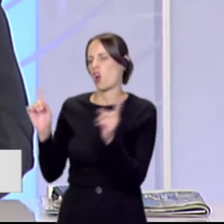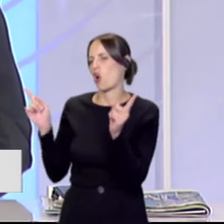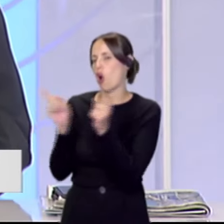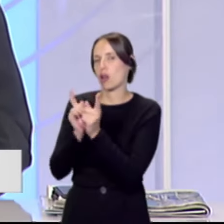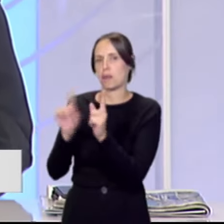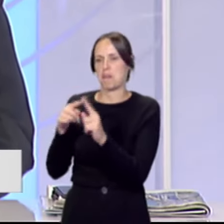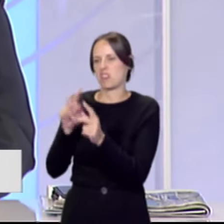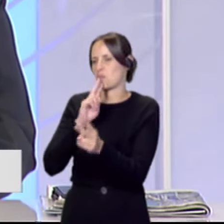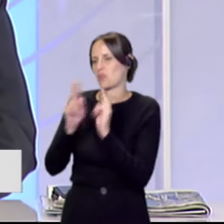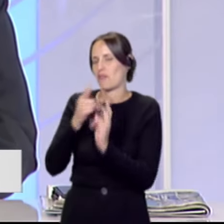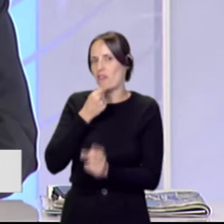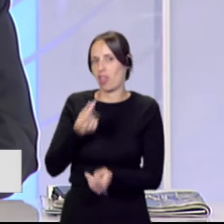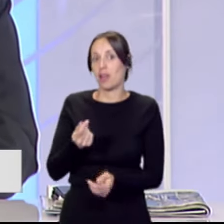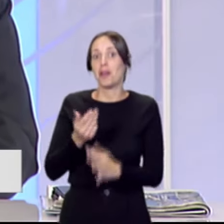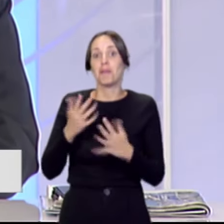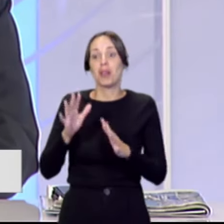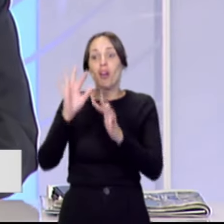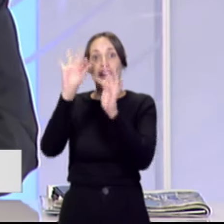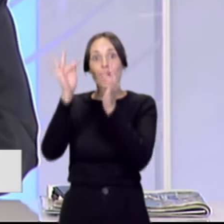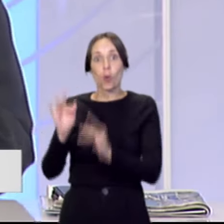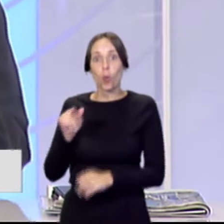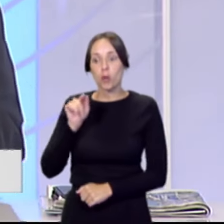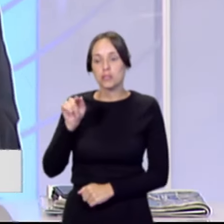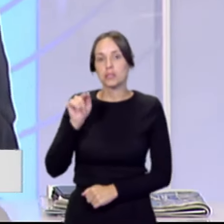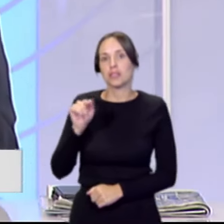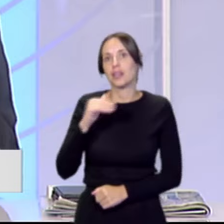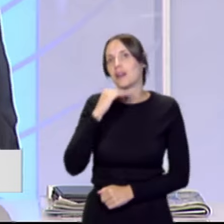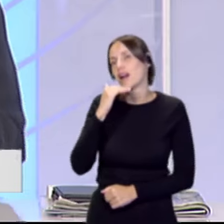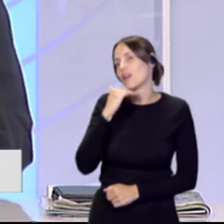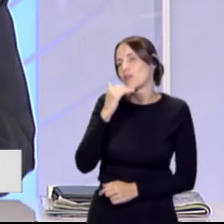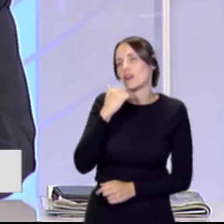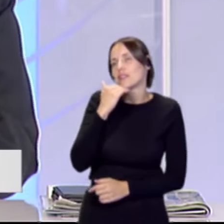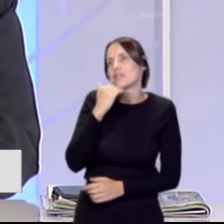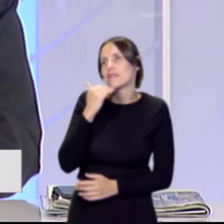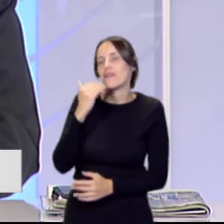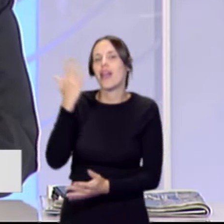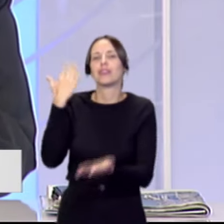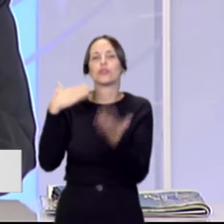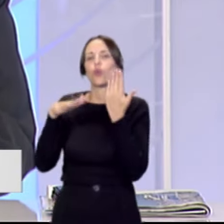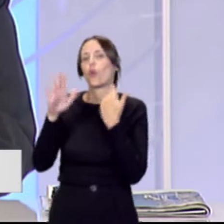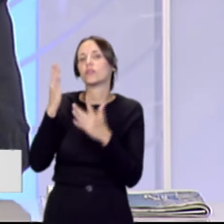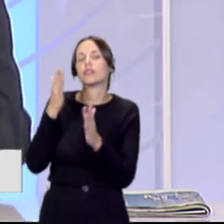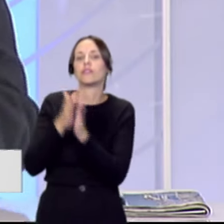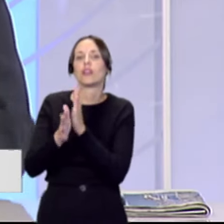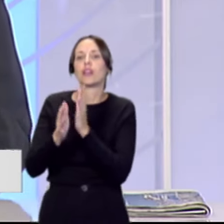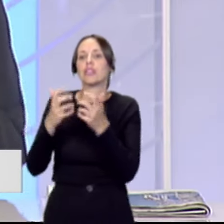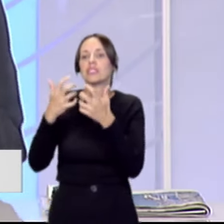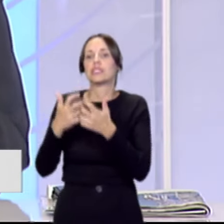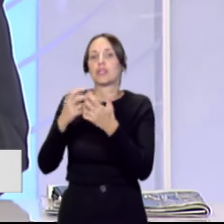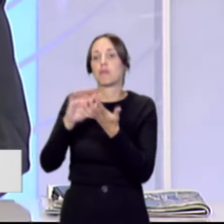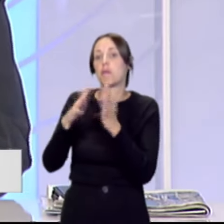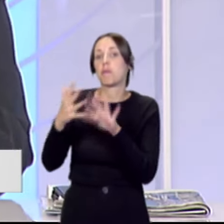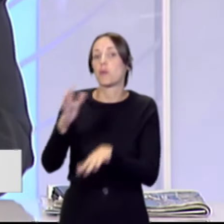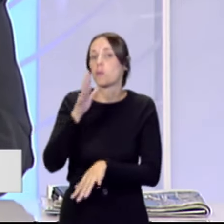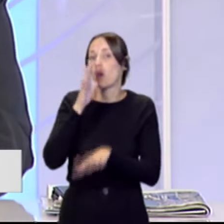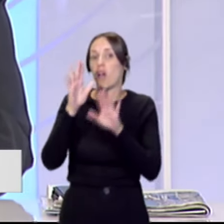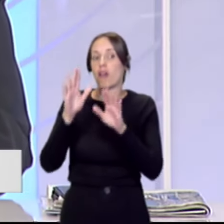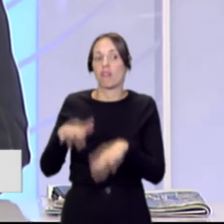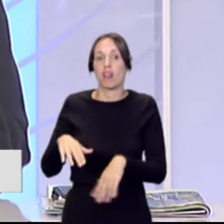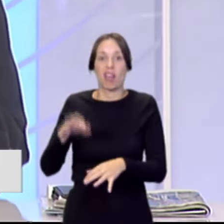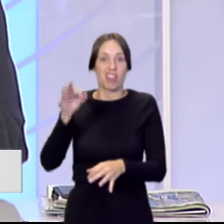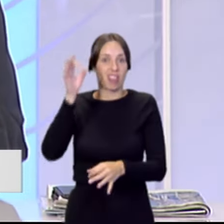formas, la encuesta yo creo que es casi una excusa. Sí. Para implementar el sistema, porque a través de megadatos toda la información